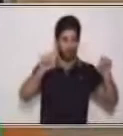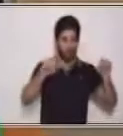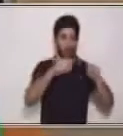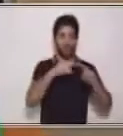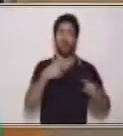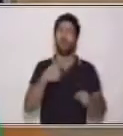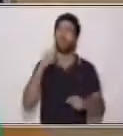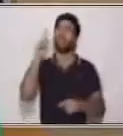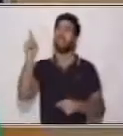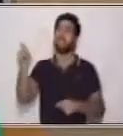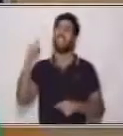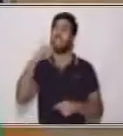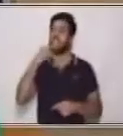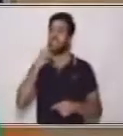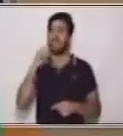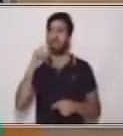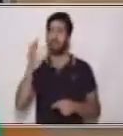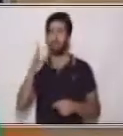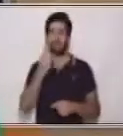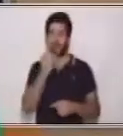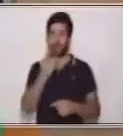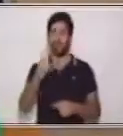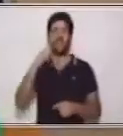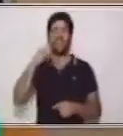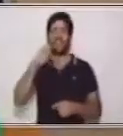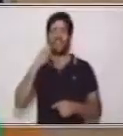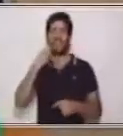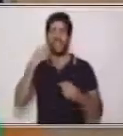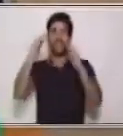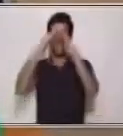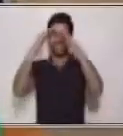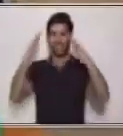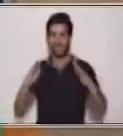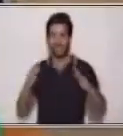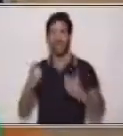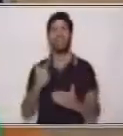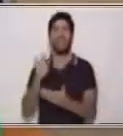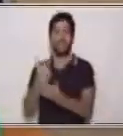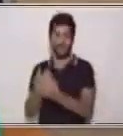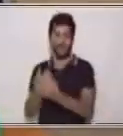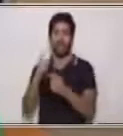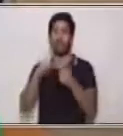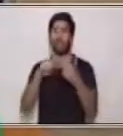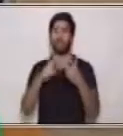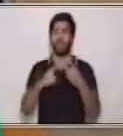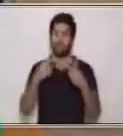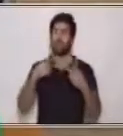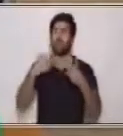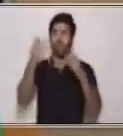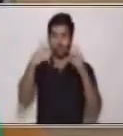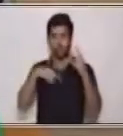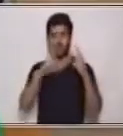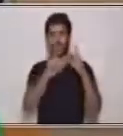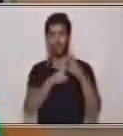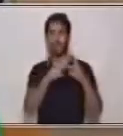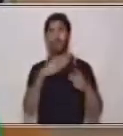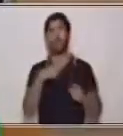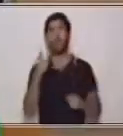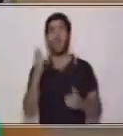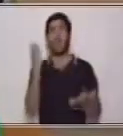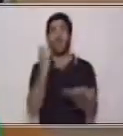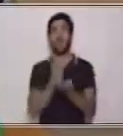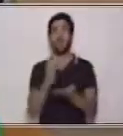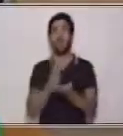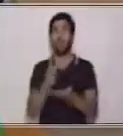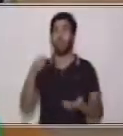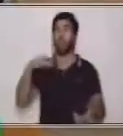tienda. ¿Cuántos kilómetros recorre para la escuela? ¿Y